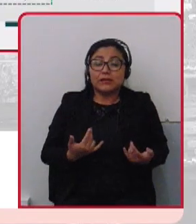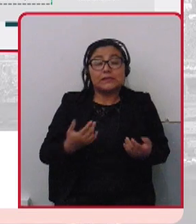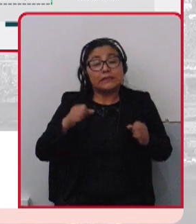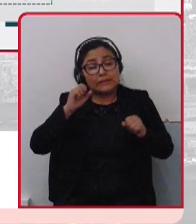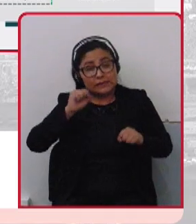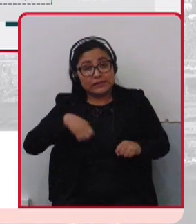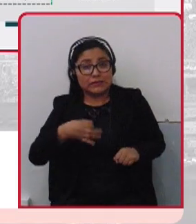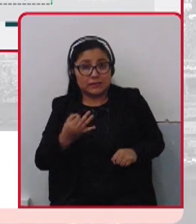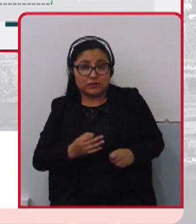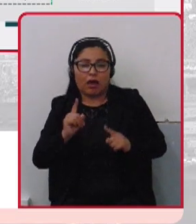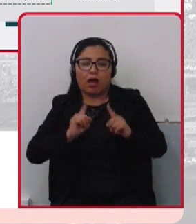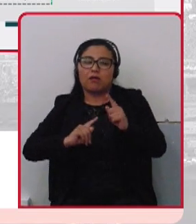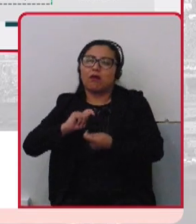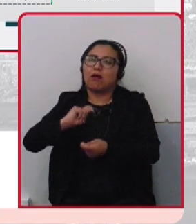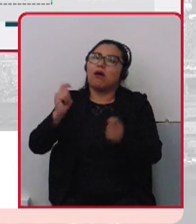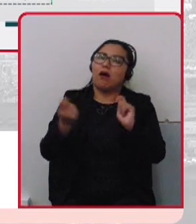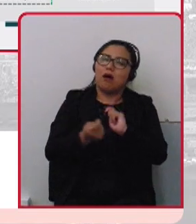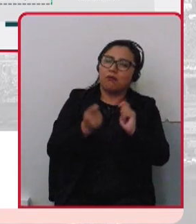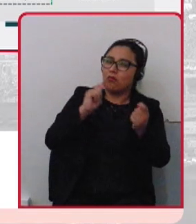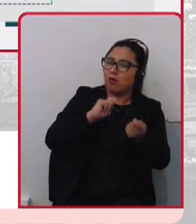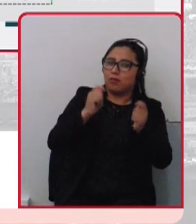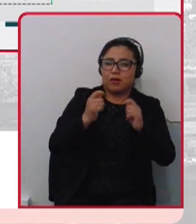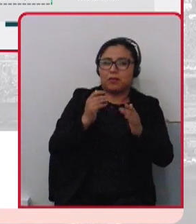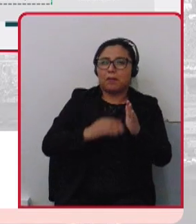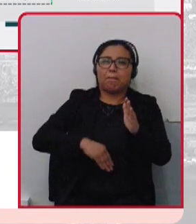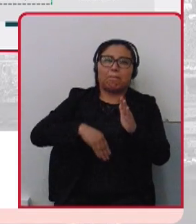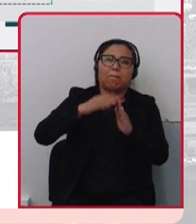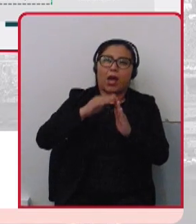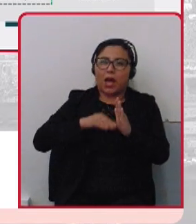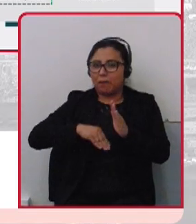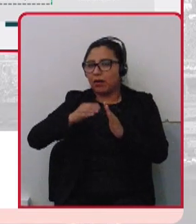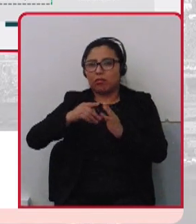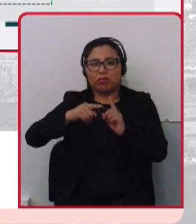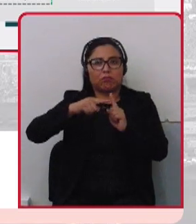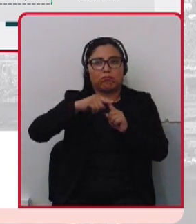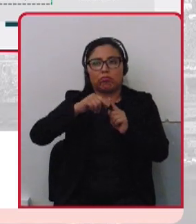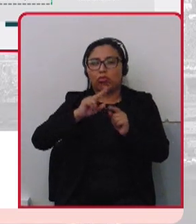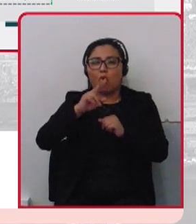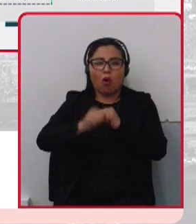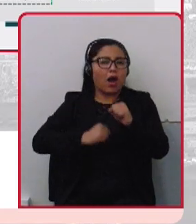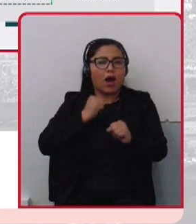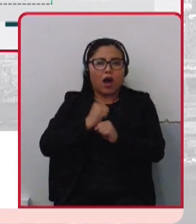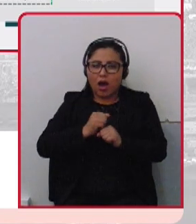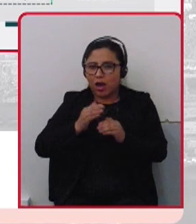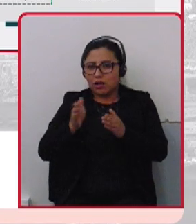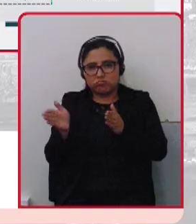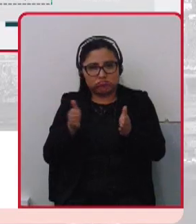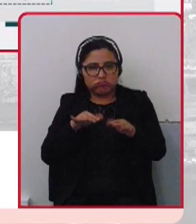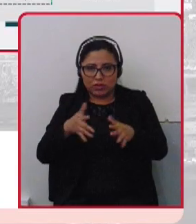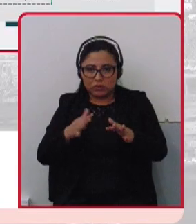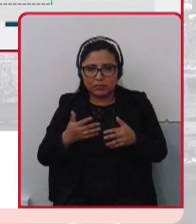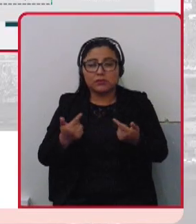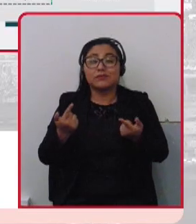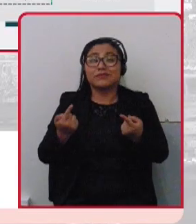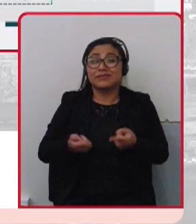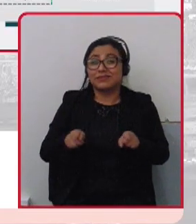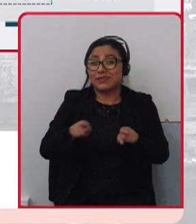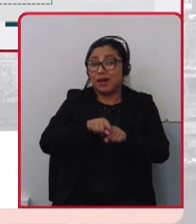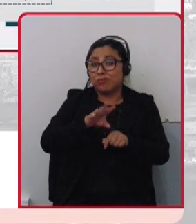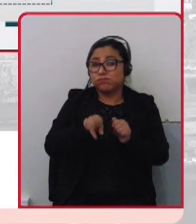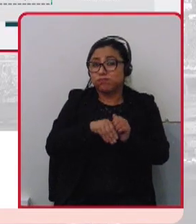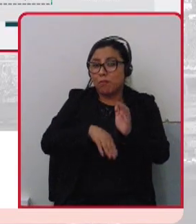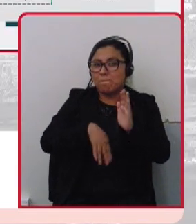cierto, hay cierta variabilidad en el tiempo de implementación, más o menos dos años entre cada una de estas tecnologías, pero también es bueno resaltar